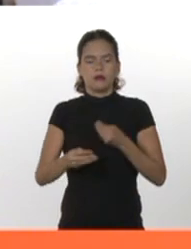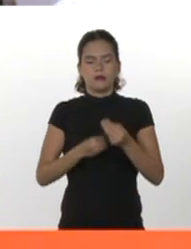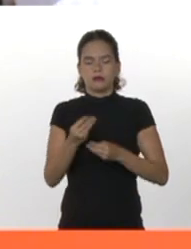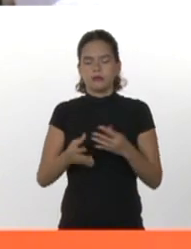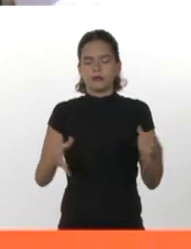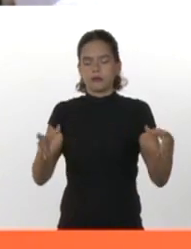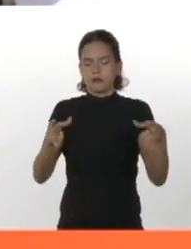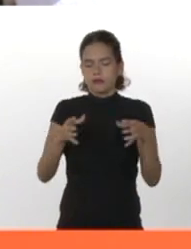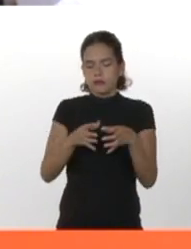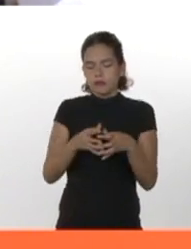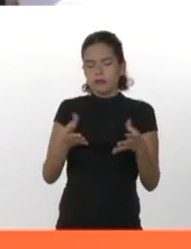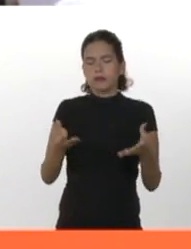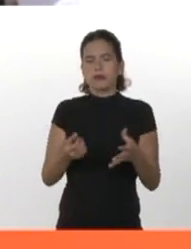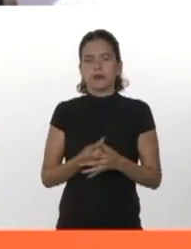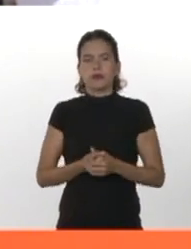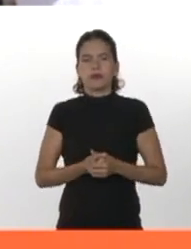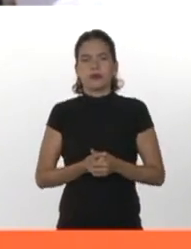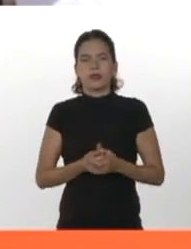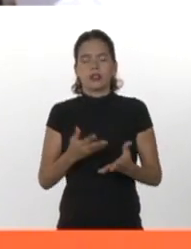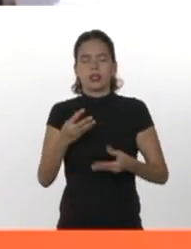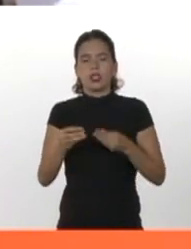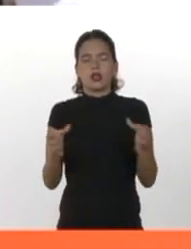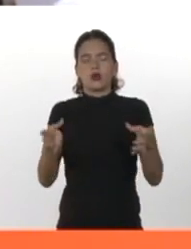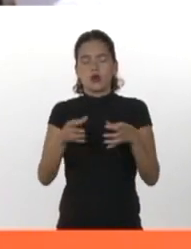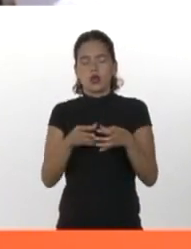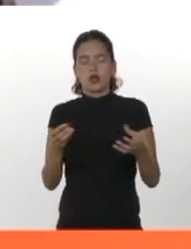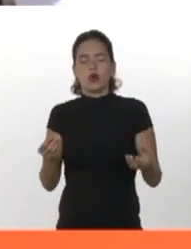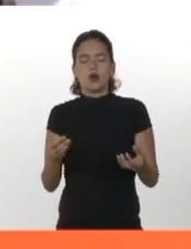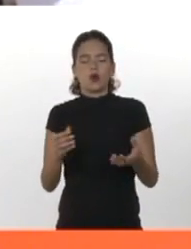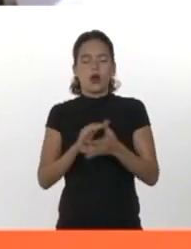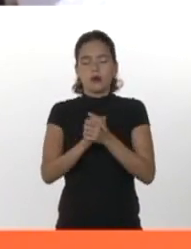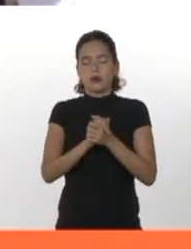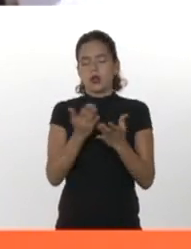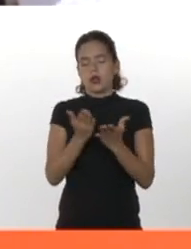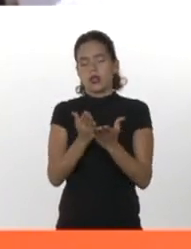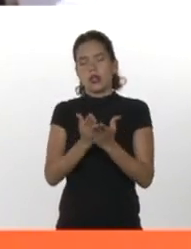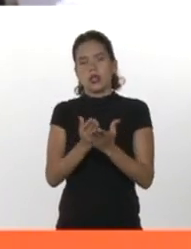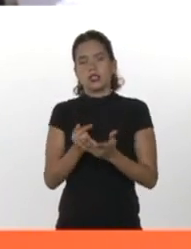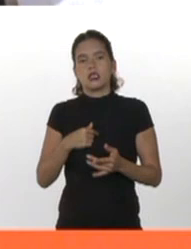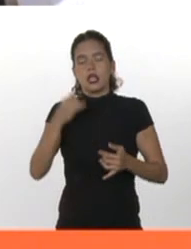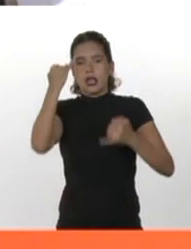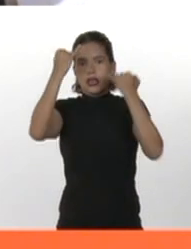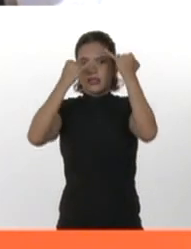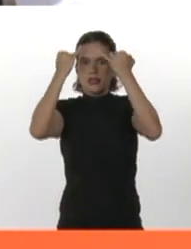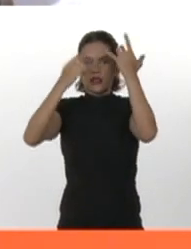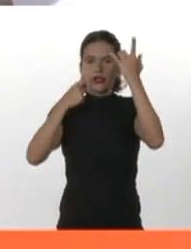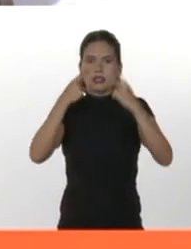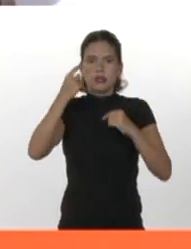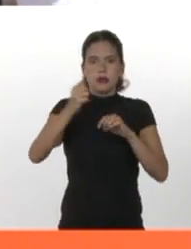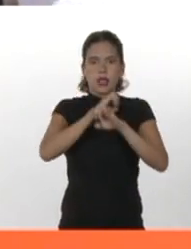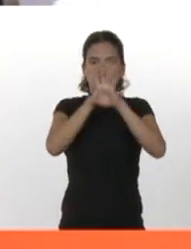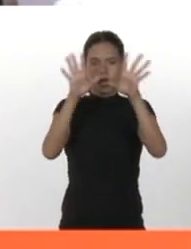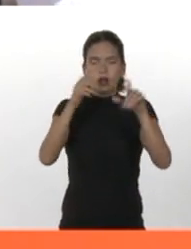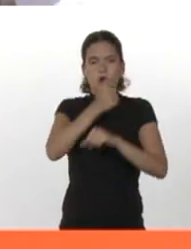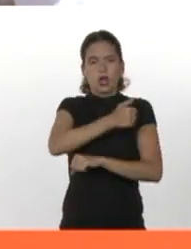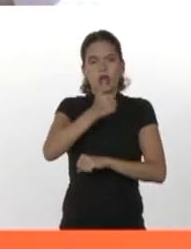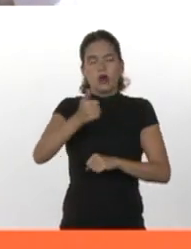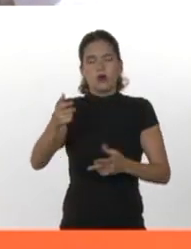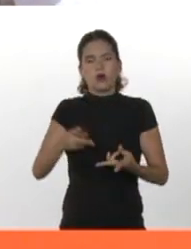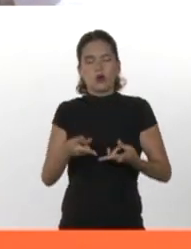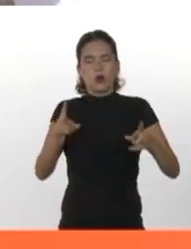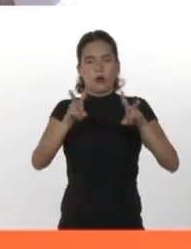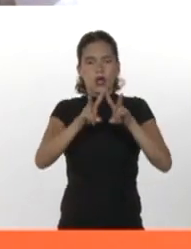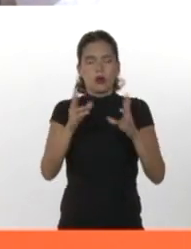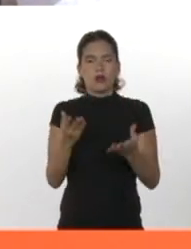reuniones de juntas de vecinos, reuniones con los compañeros de clase. La idea es que se deje ver en claro cada uno de los